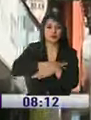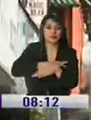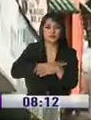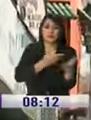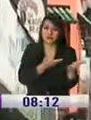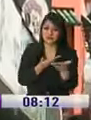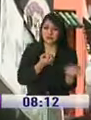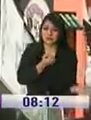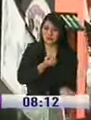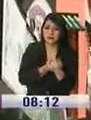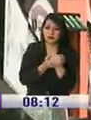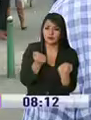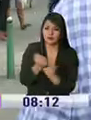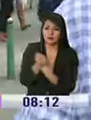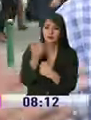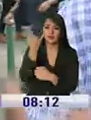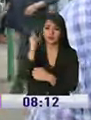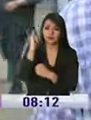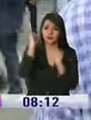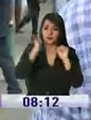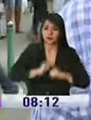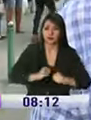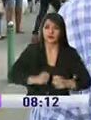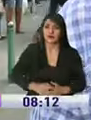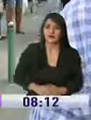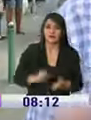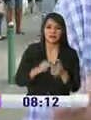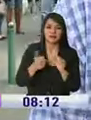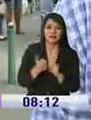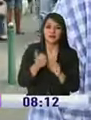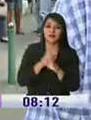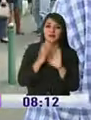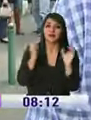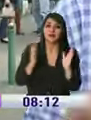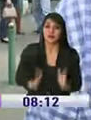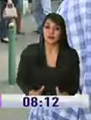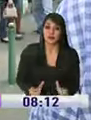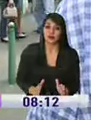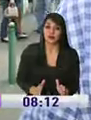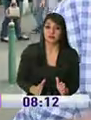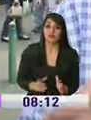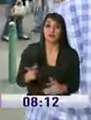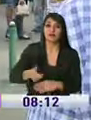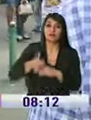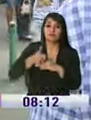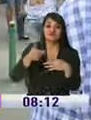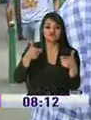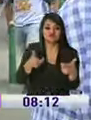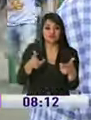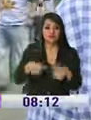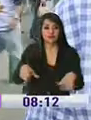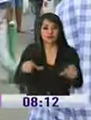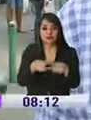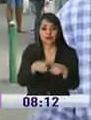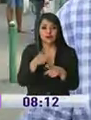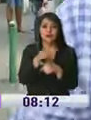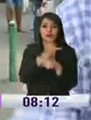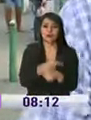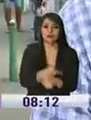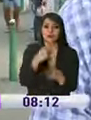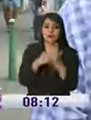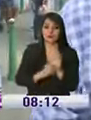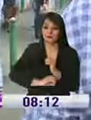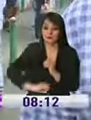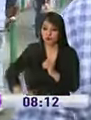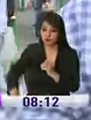colaborar con esta iniciativa cada trabajador va a ser un un agente de cuidado del espacio social y en bota